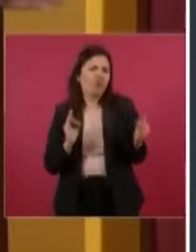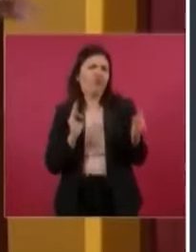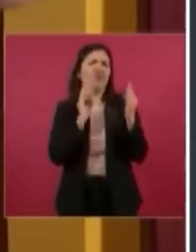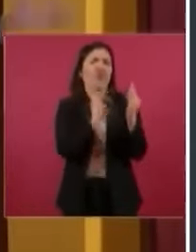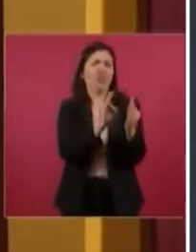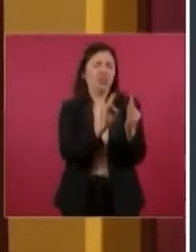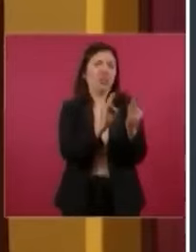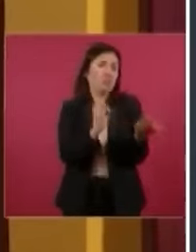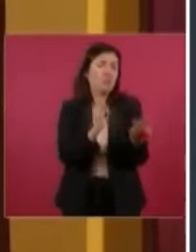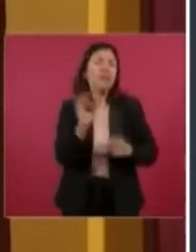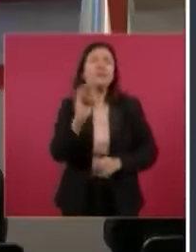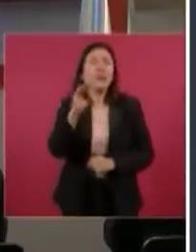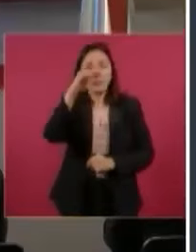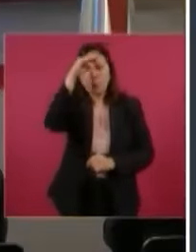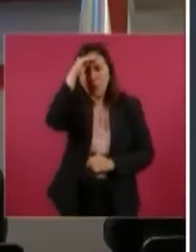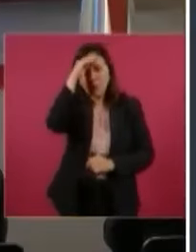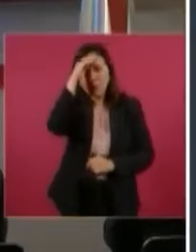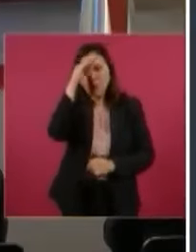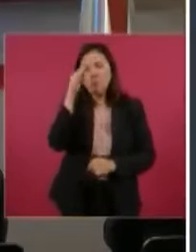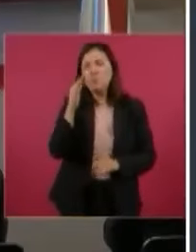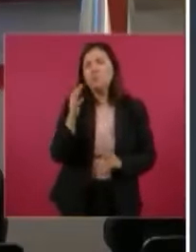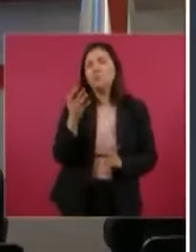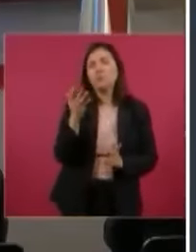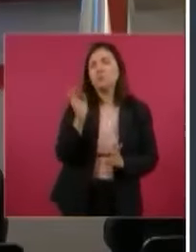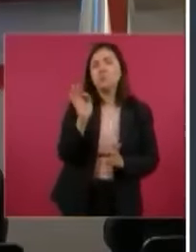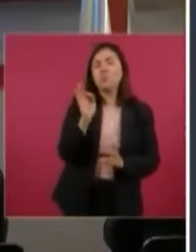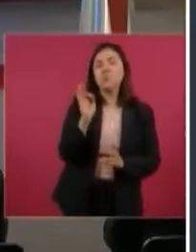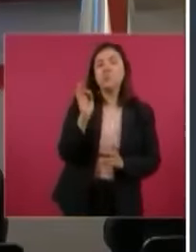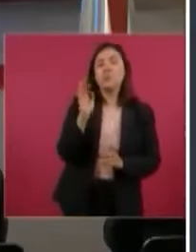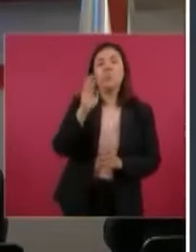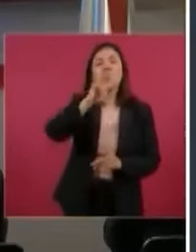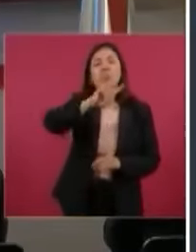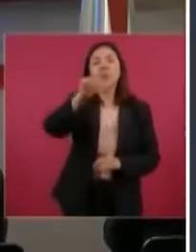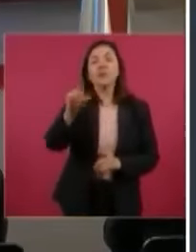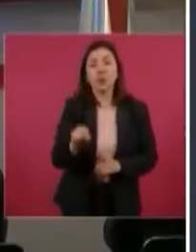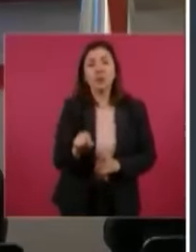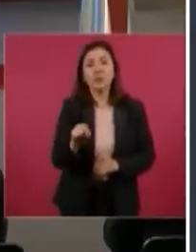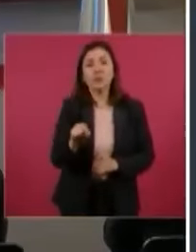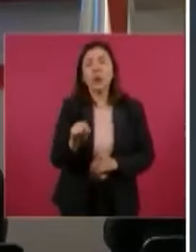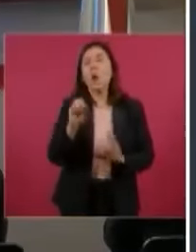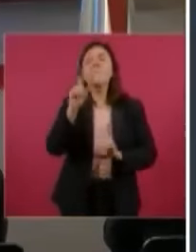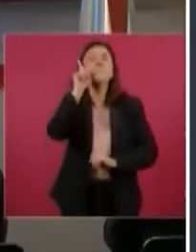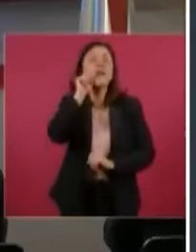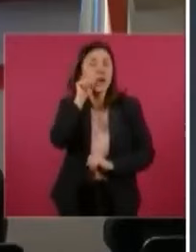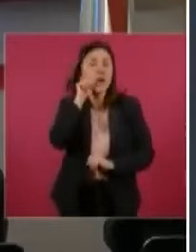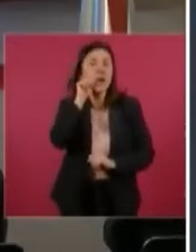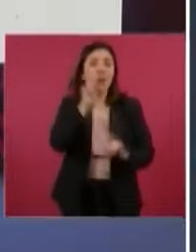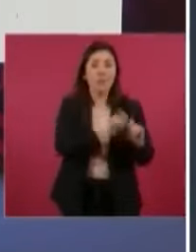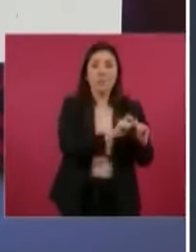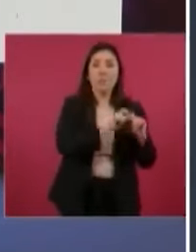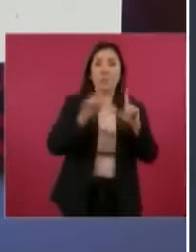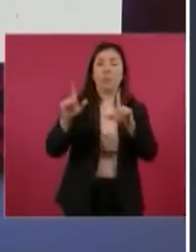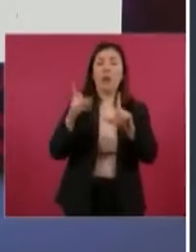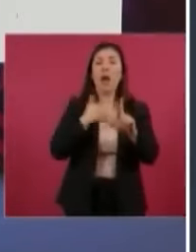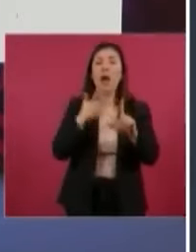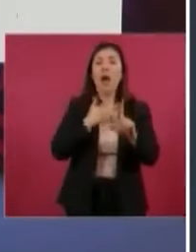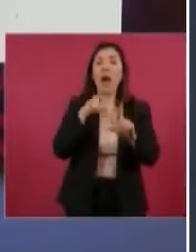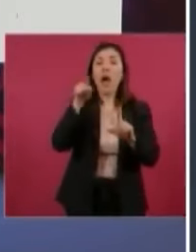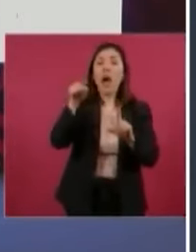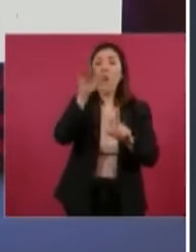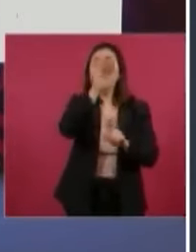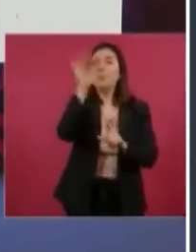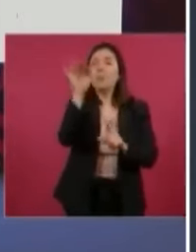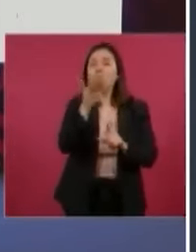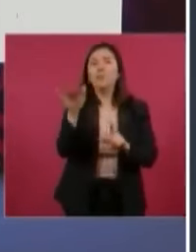aparecer en el programa matutino hizo extensos esfuerzos para incluir los puntos de vista de López